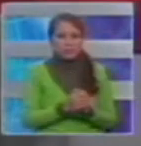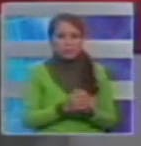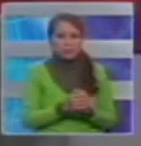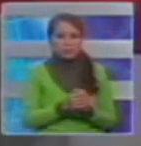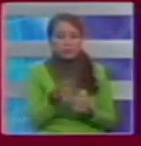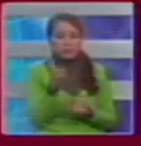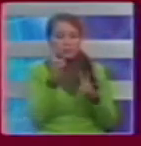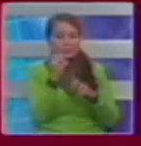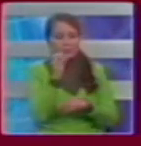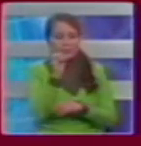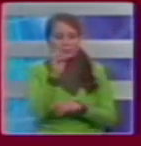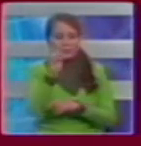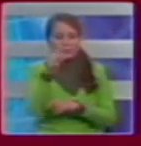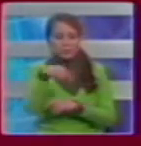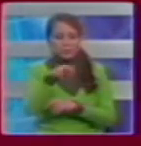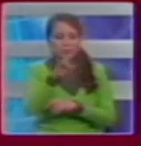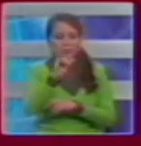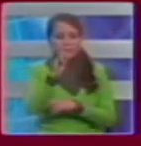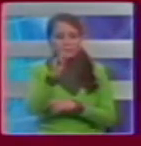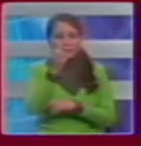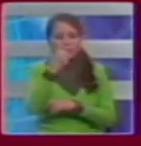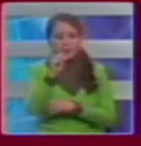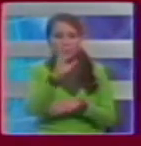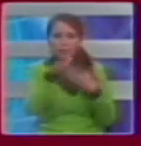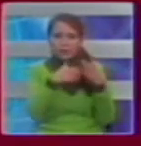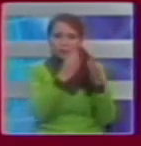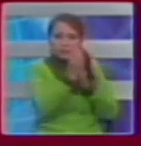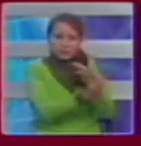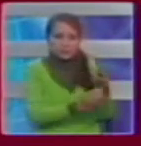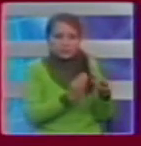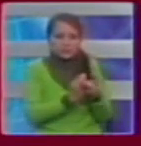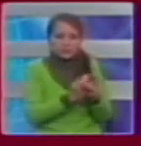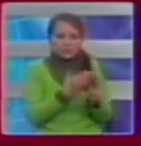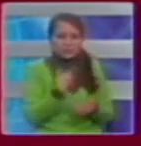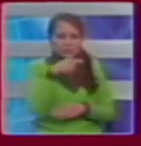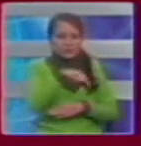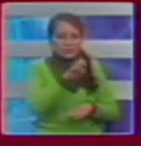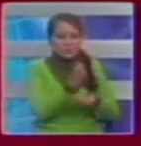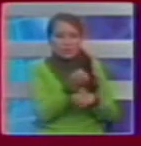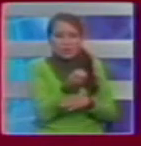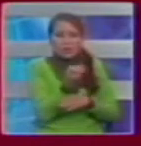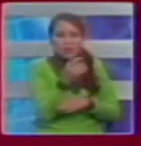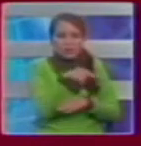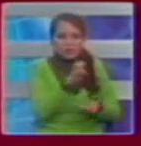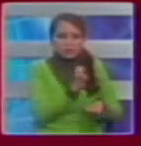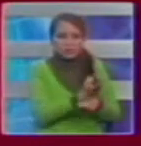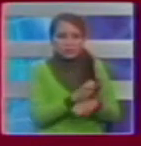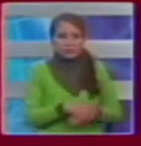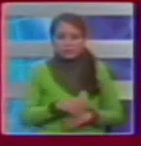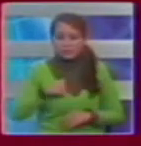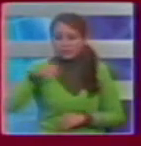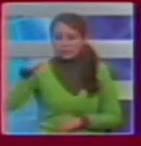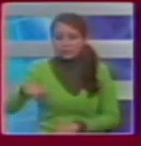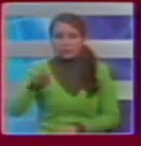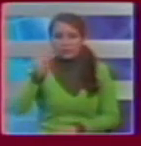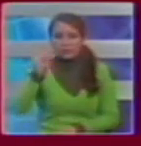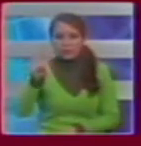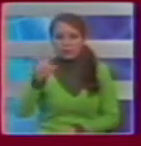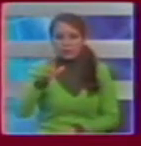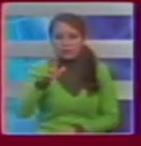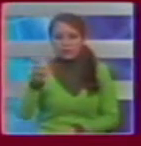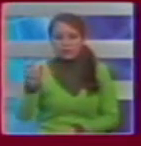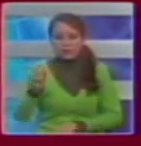las orquídeas. Y esto es a nivel mundial. ¿Cuántas especies existen aquí en nuestro país? En nuestro país existen